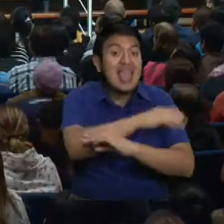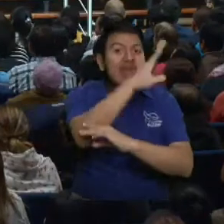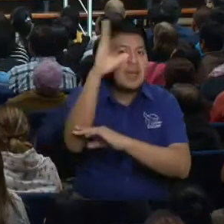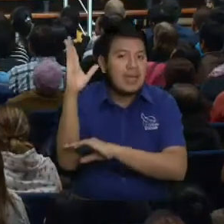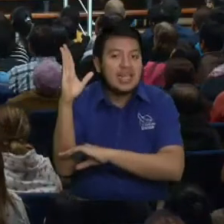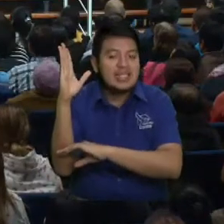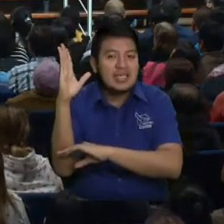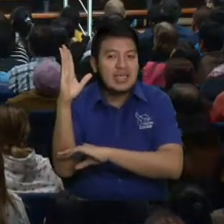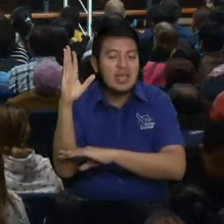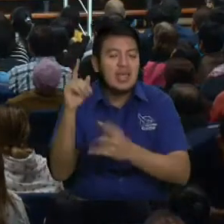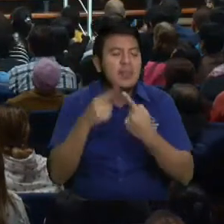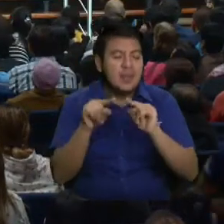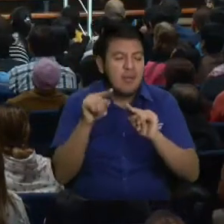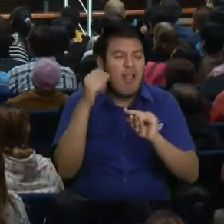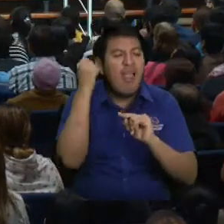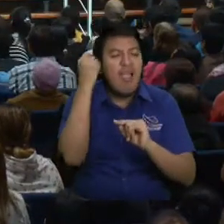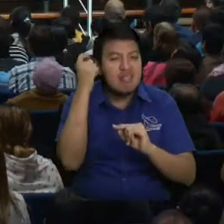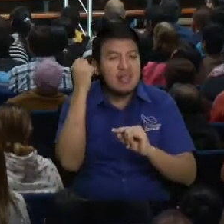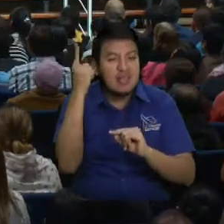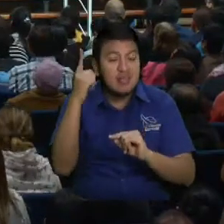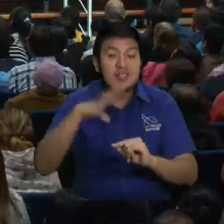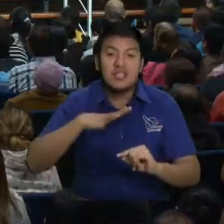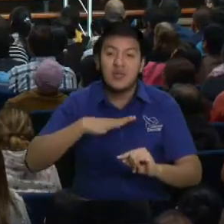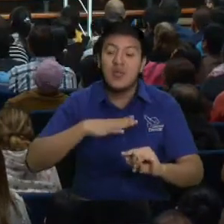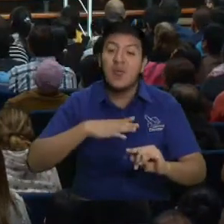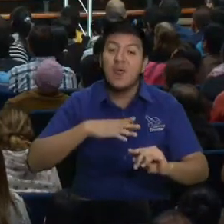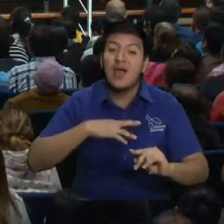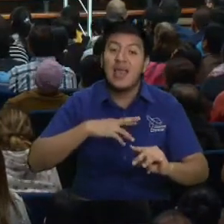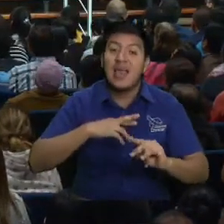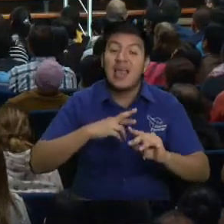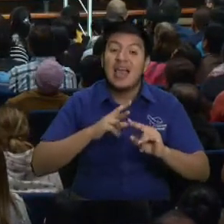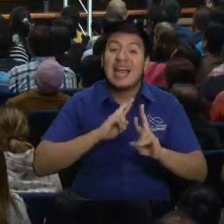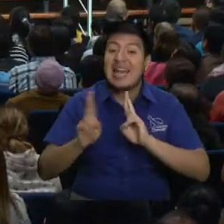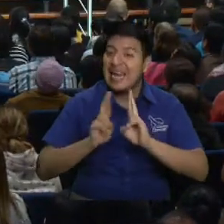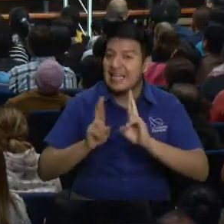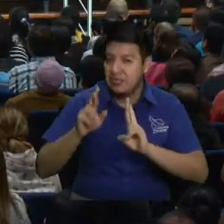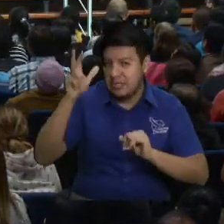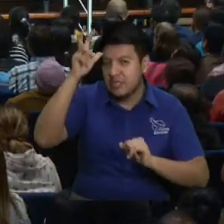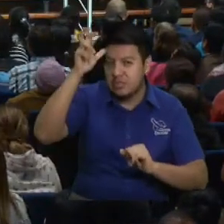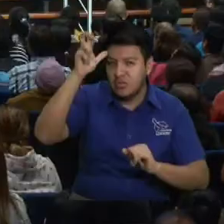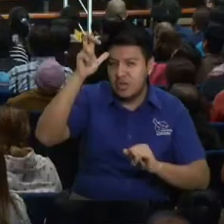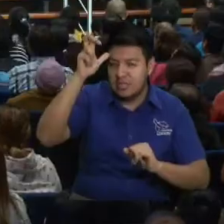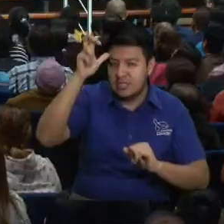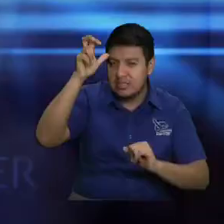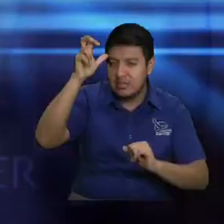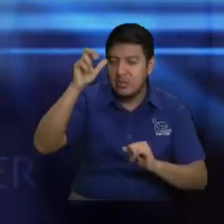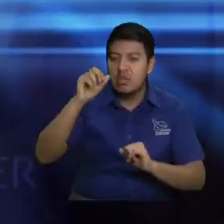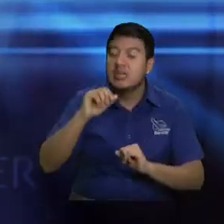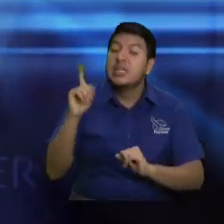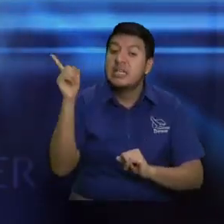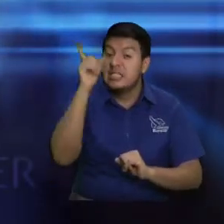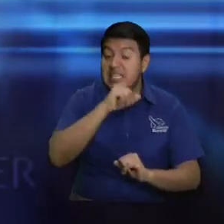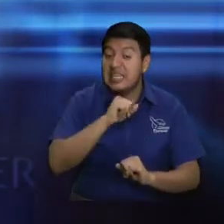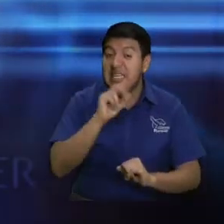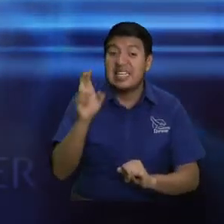que Dios hizo. Por ejemplo, lo explícito y lo implícito. Explícito.